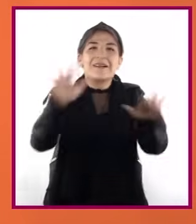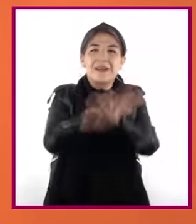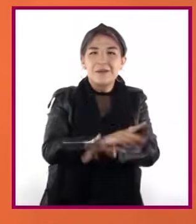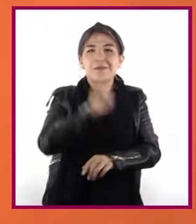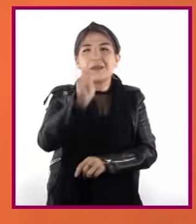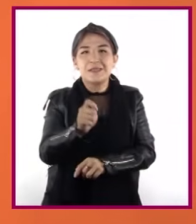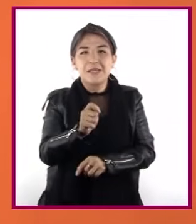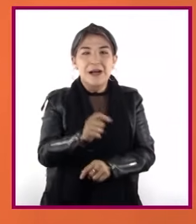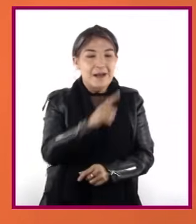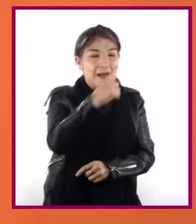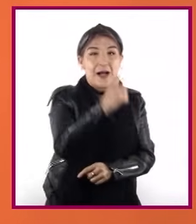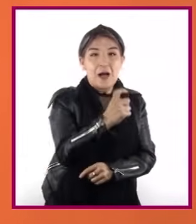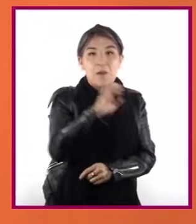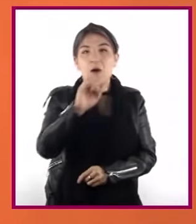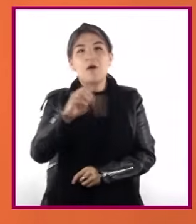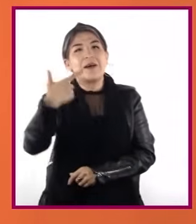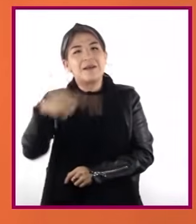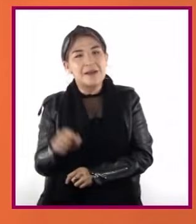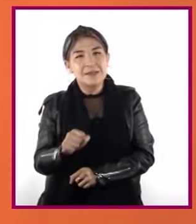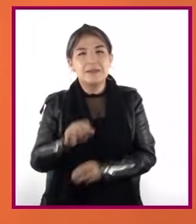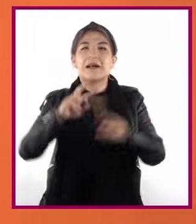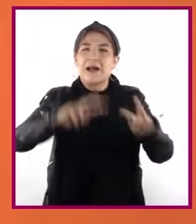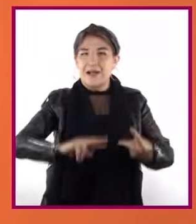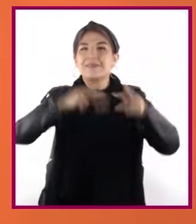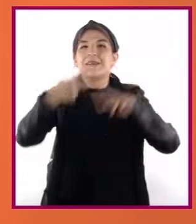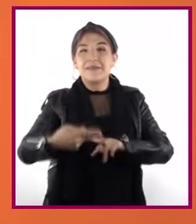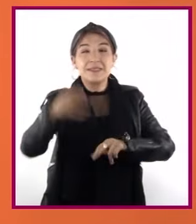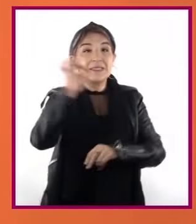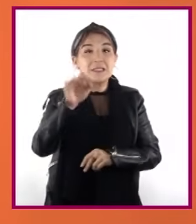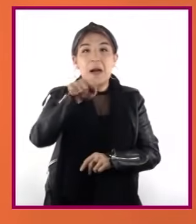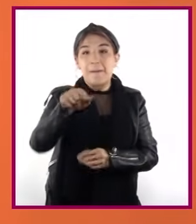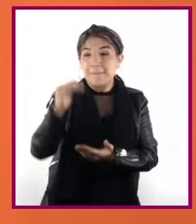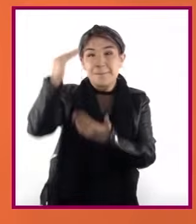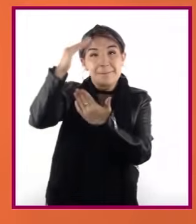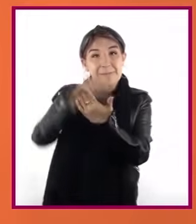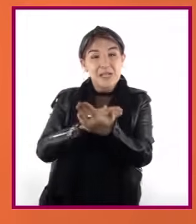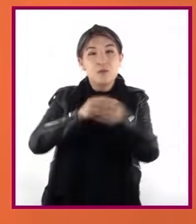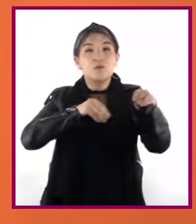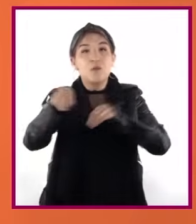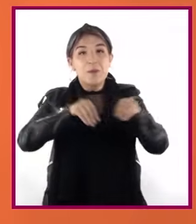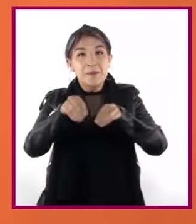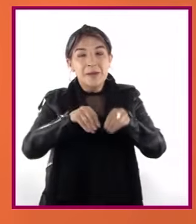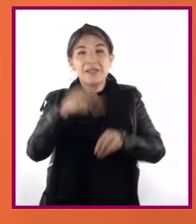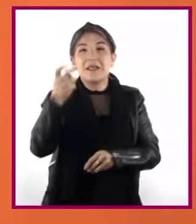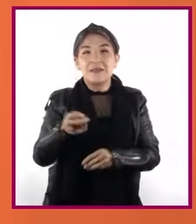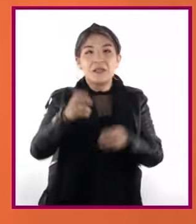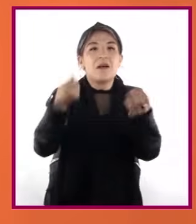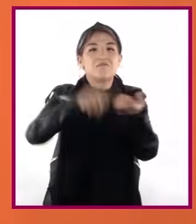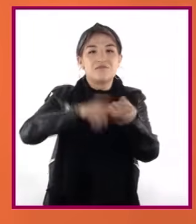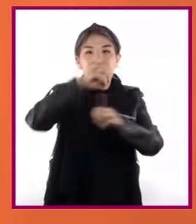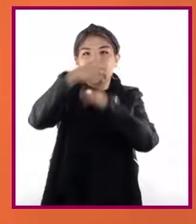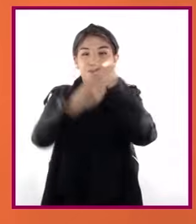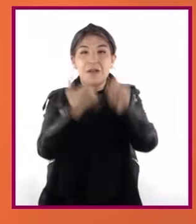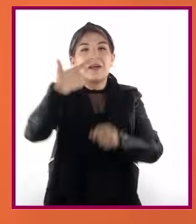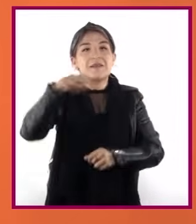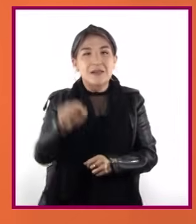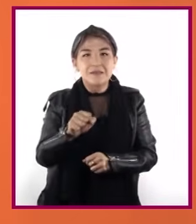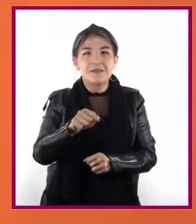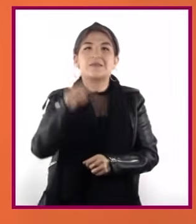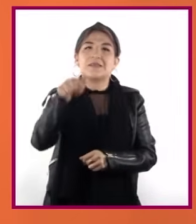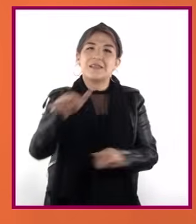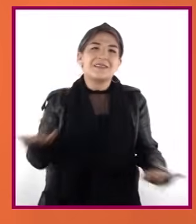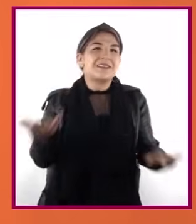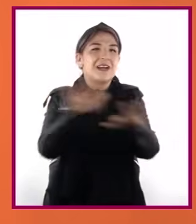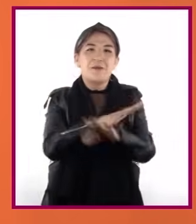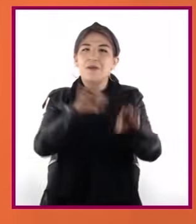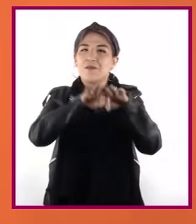estado a líquido o gas. Por el contrario, si se disminuye la energía cinética de las partículas de un gas, podría cambiar